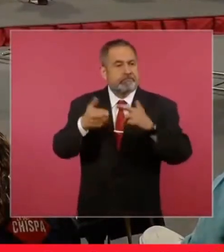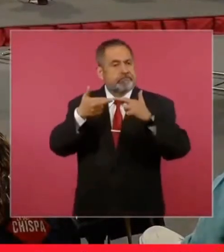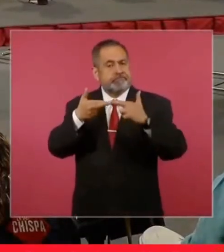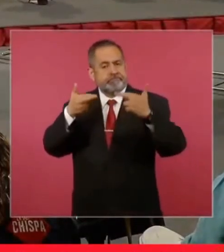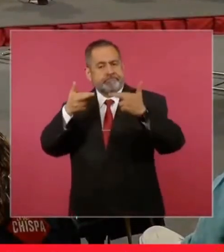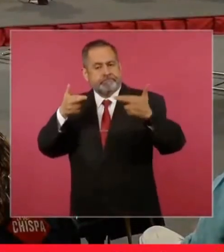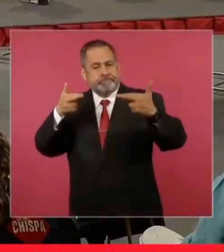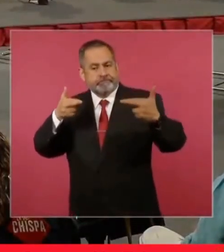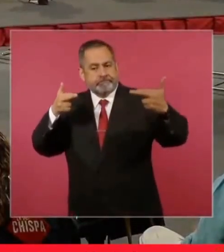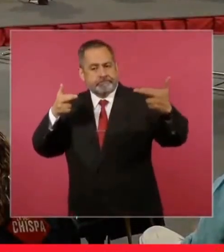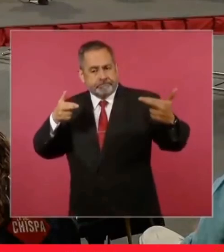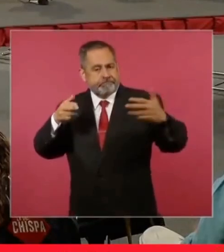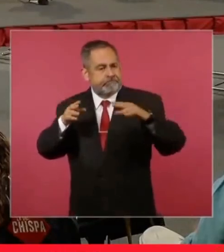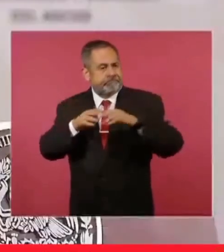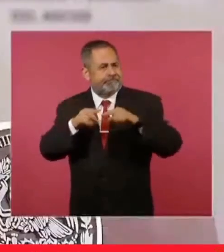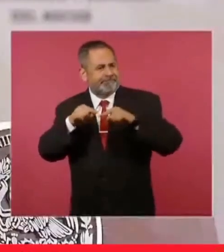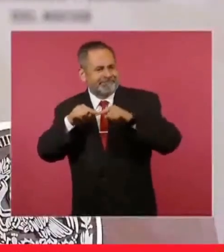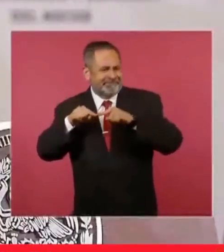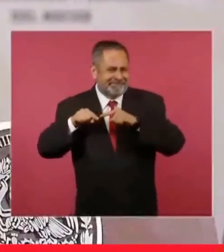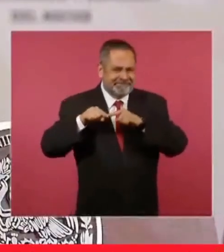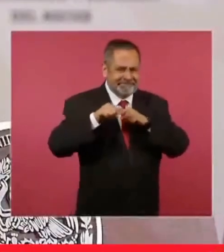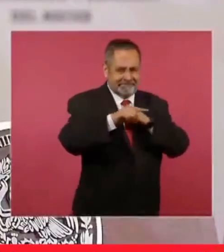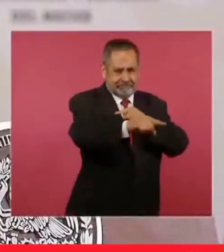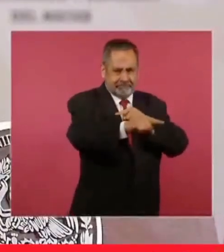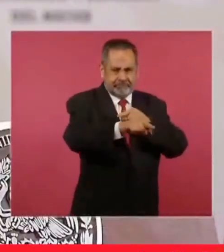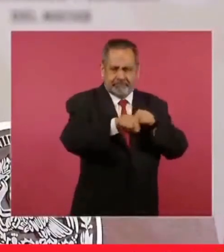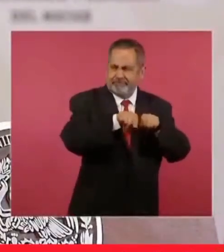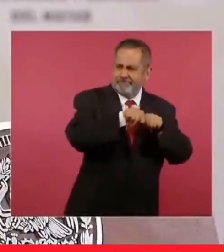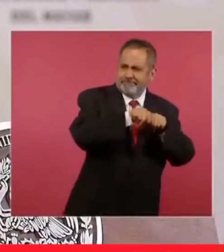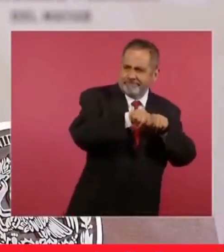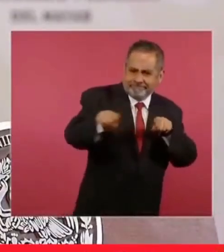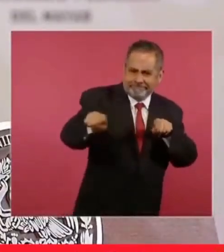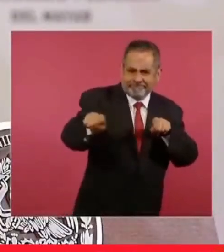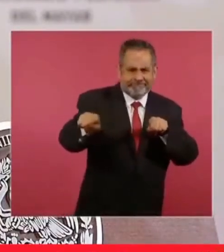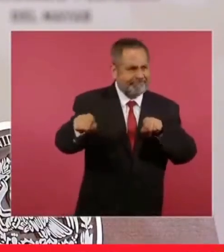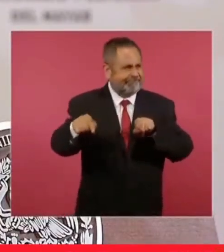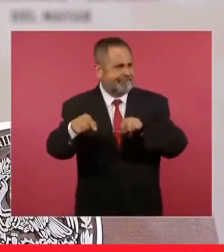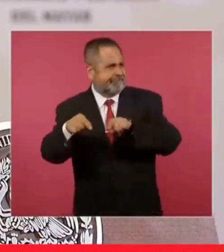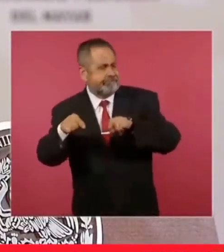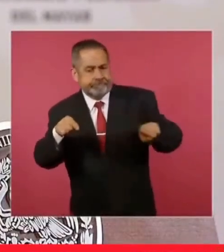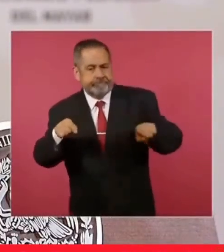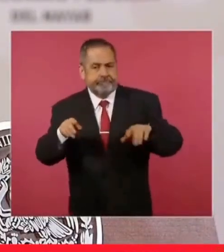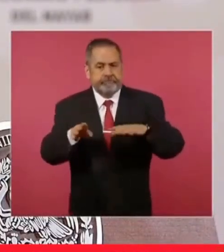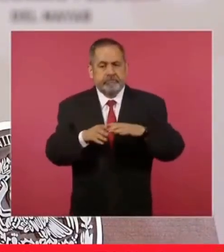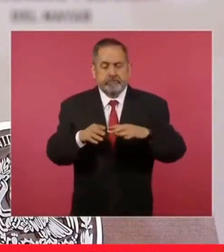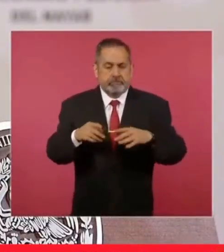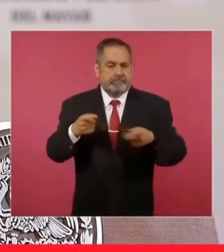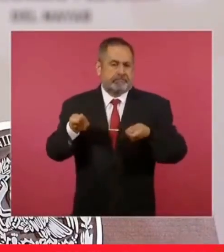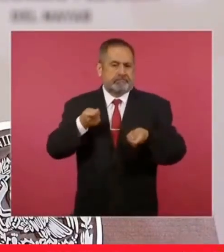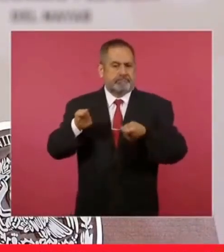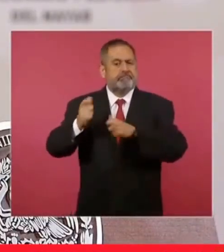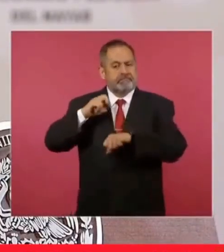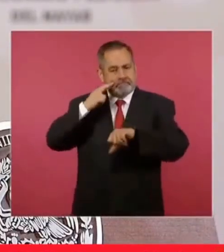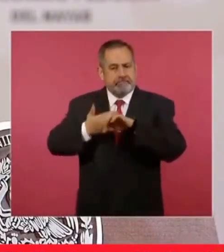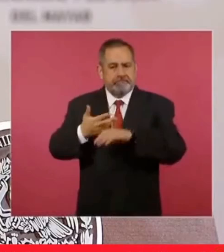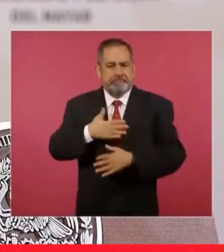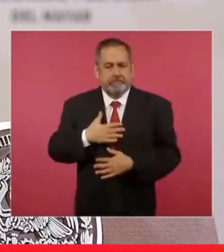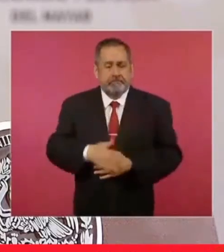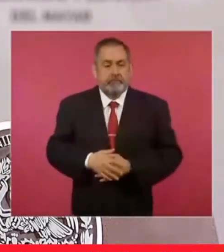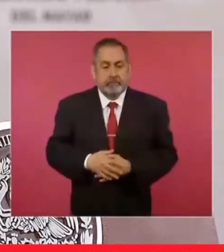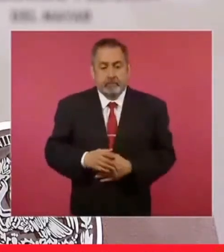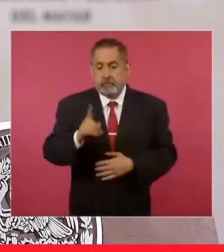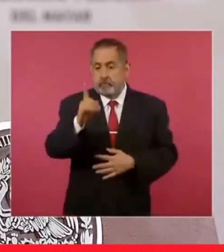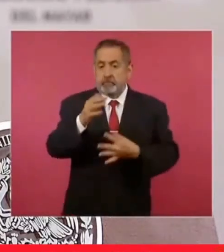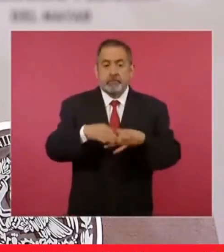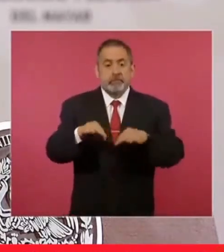transmisión y las redes generales de distribución que tienen impacto en el mercado eléctrico. Muy importante observar